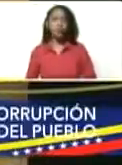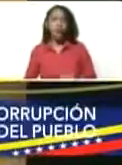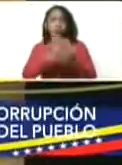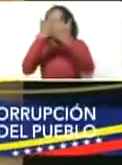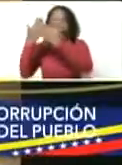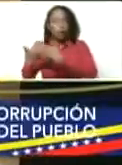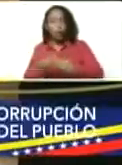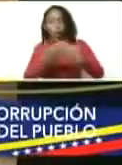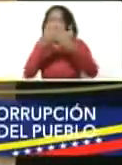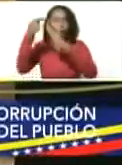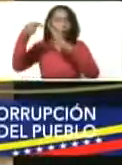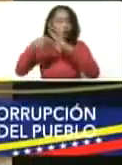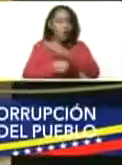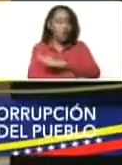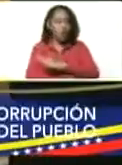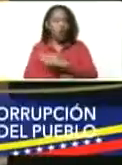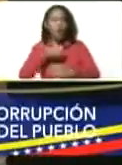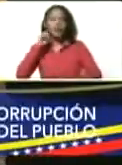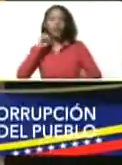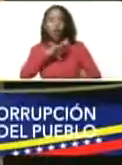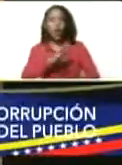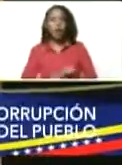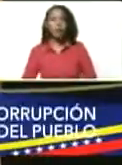estudiaba profundamente la historia,